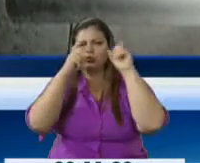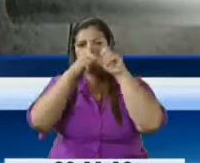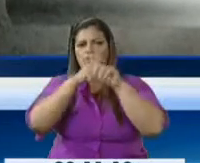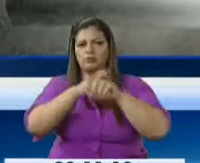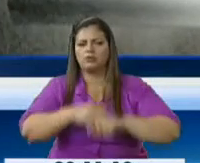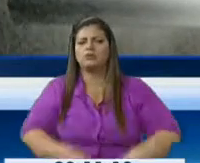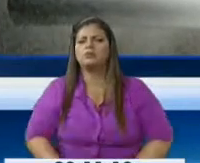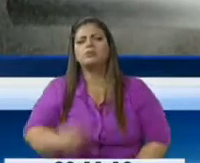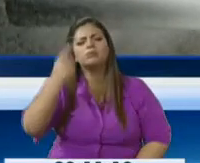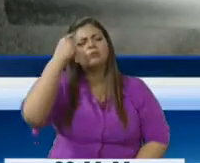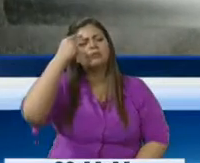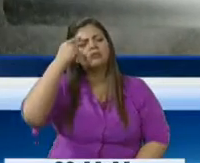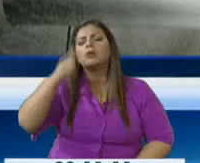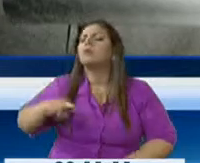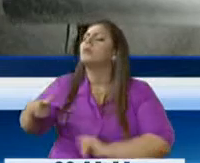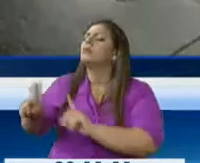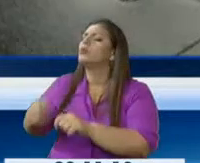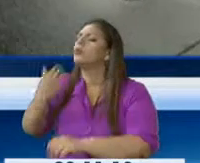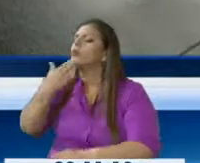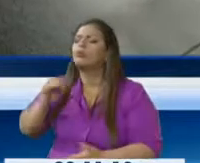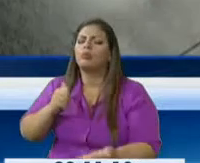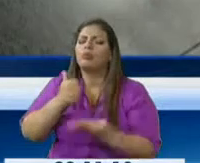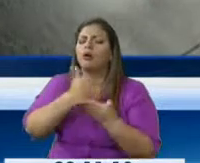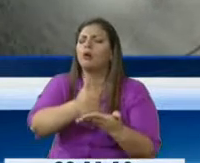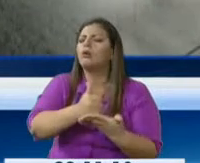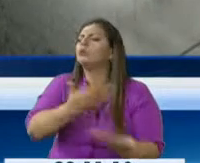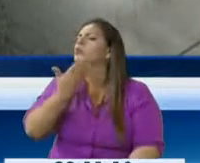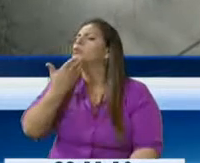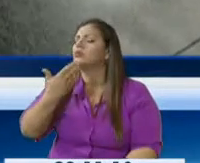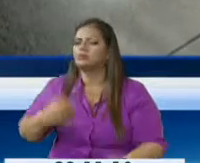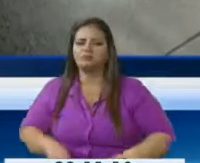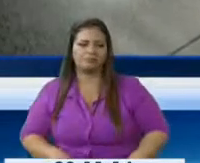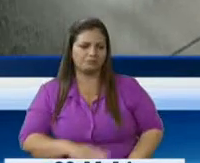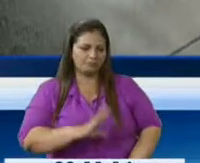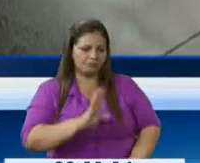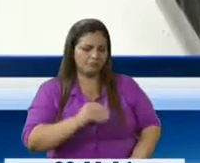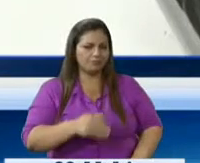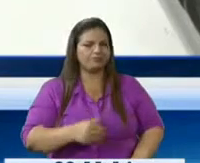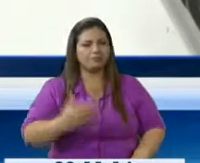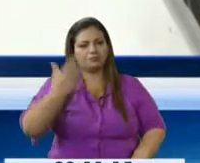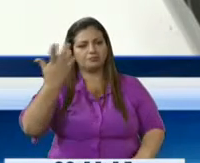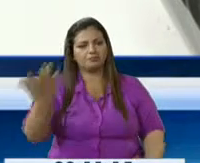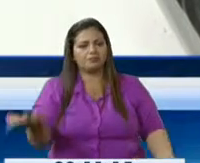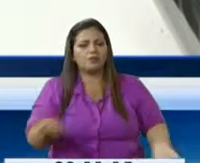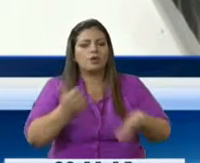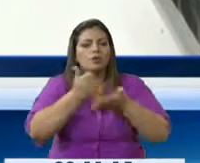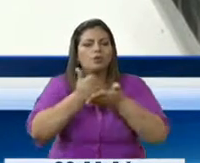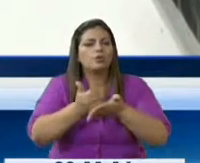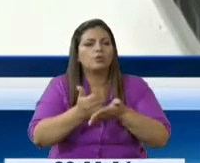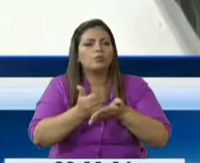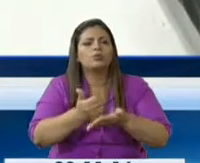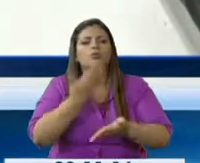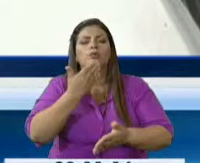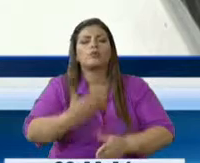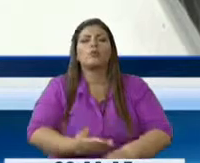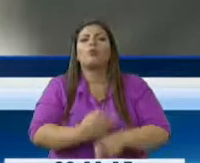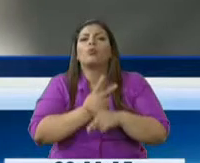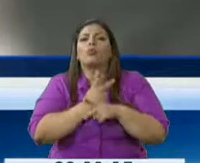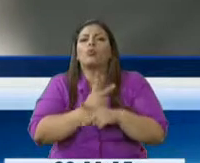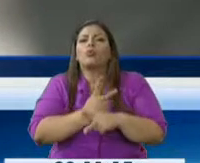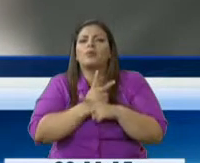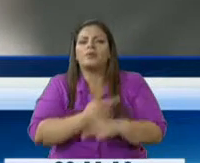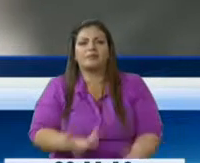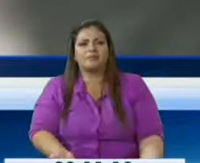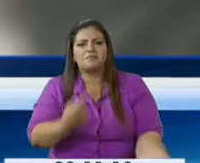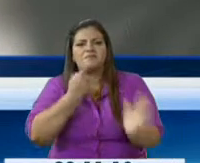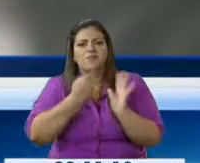mejor cura? Buena pregunta, porque el mejor tratamiento para un paciente quemado, prevención, que nunca se queme. Es decir,